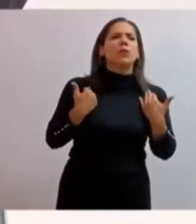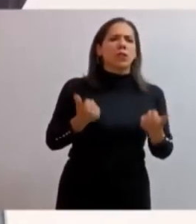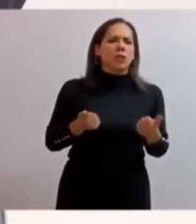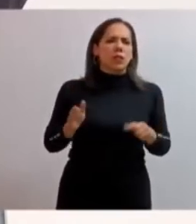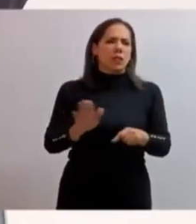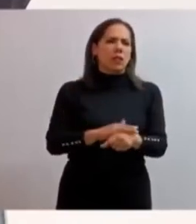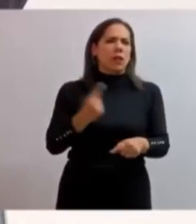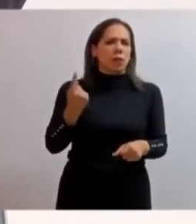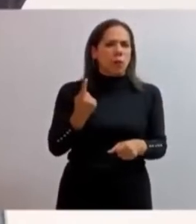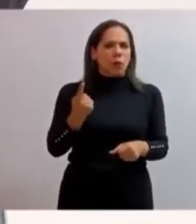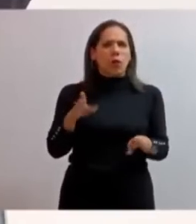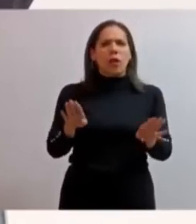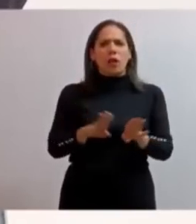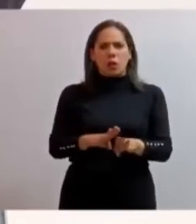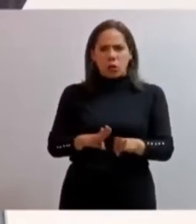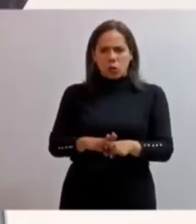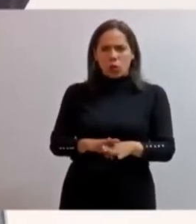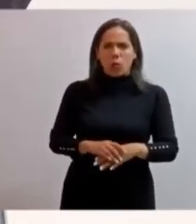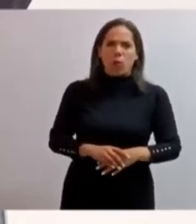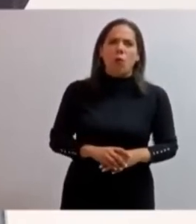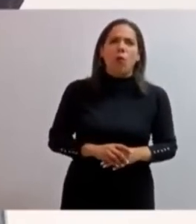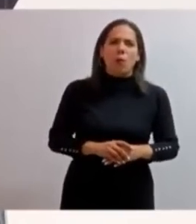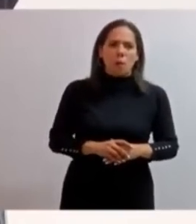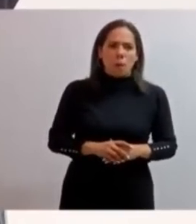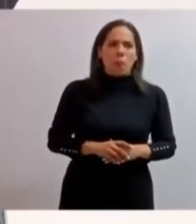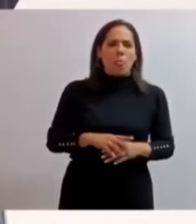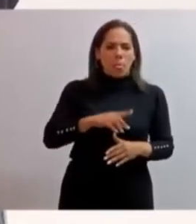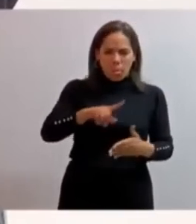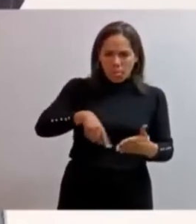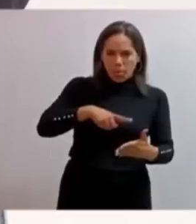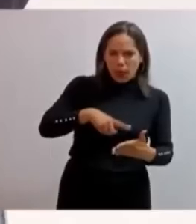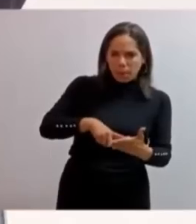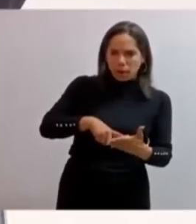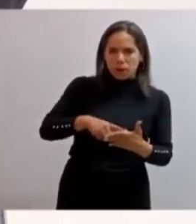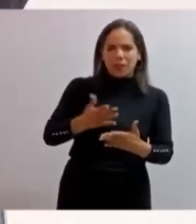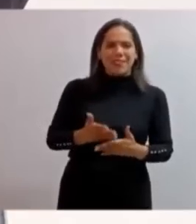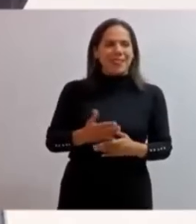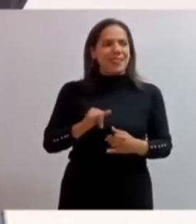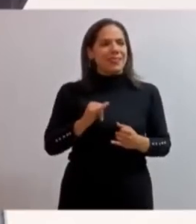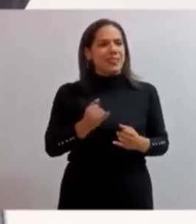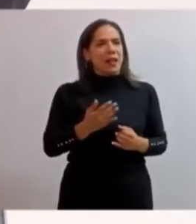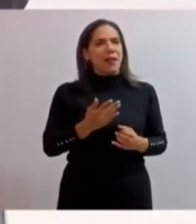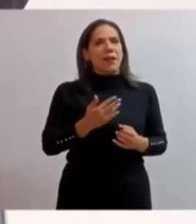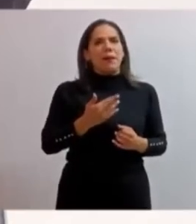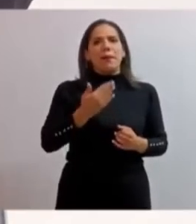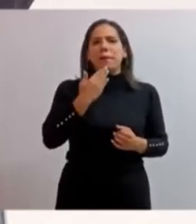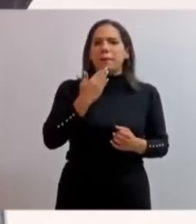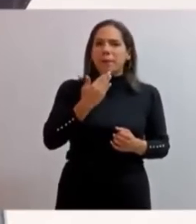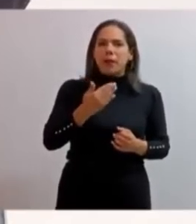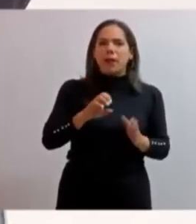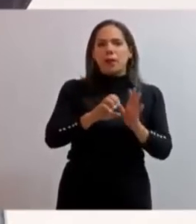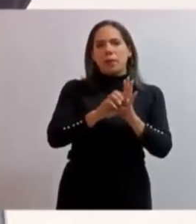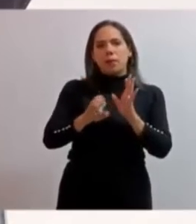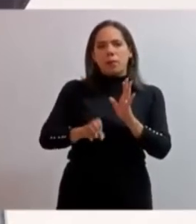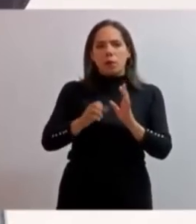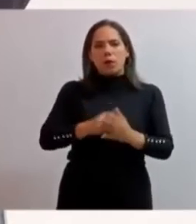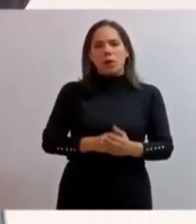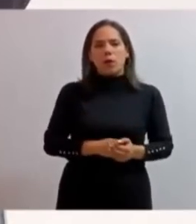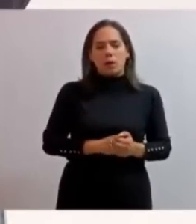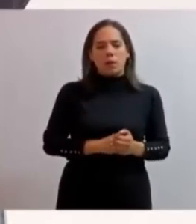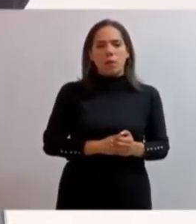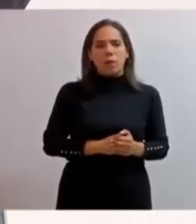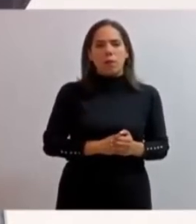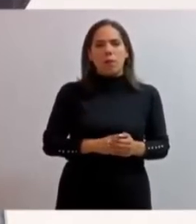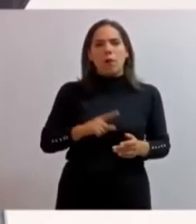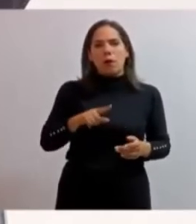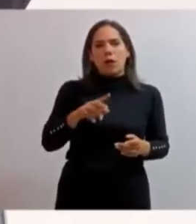las preguntas que nos hacen también, o sea, el espacio ideal para abordarlas son los consejos técnicos. Por ejemplo, esta de la maestra